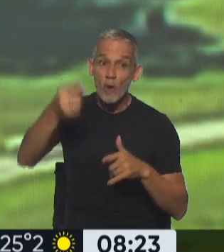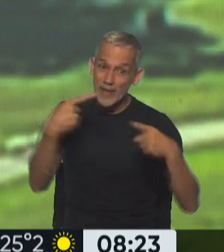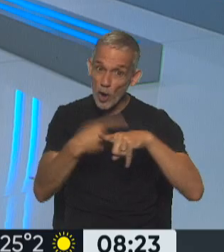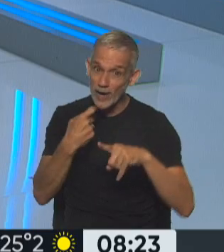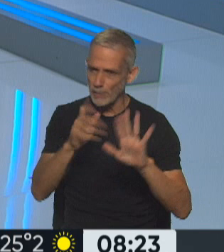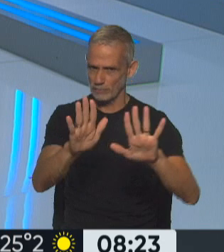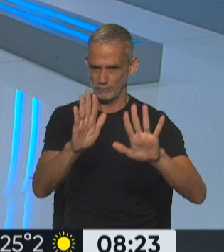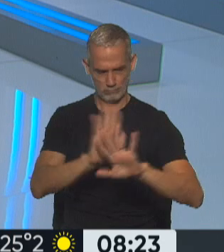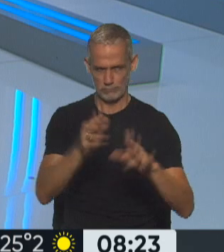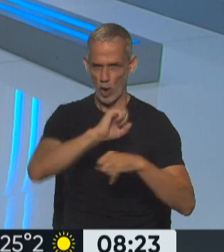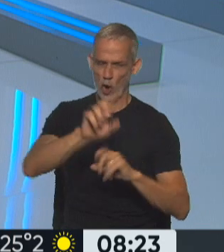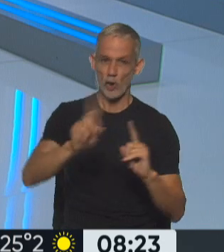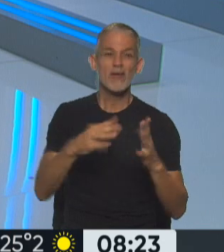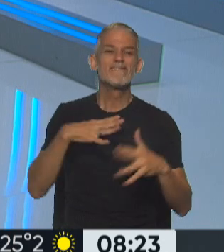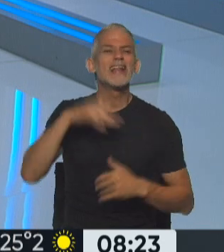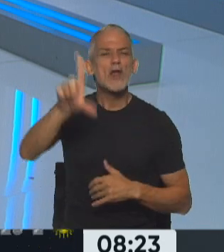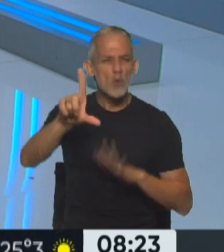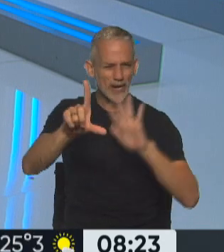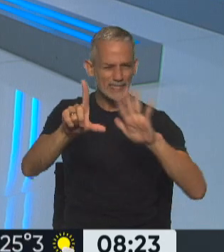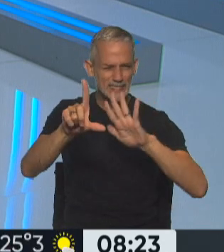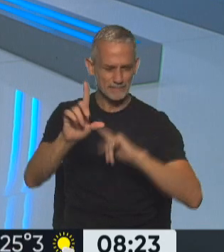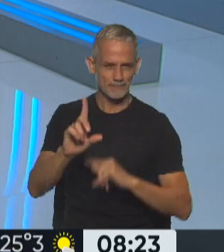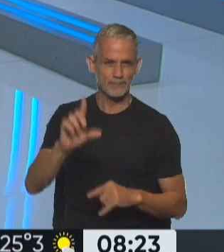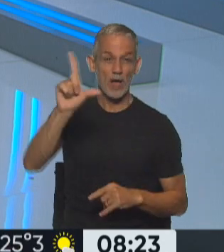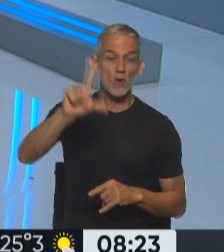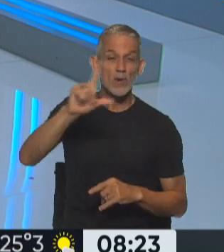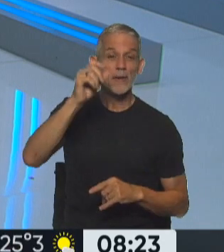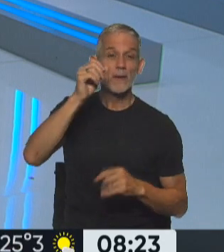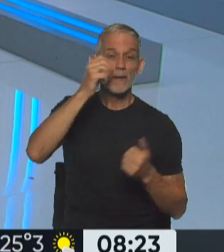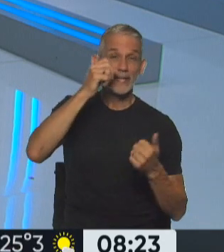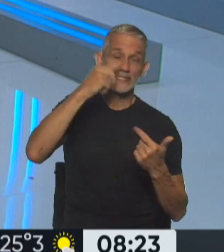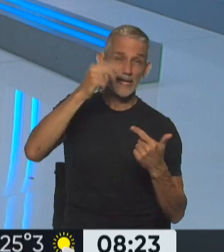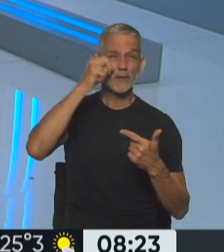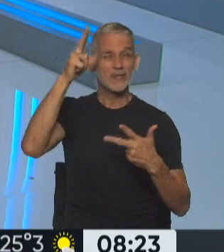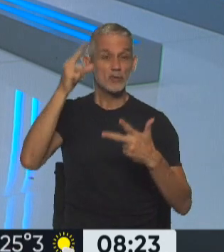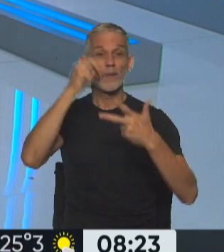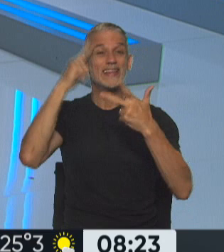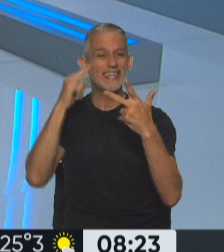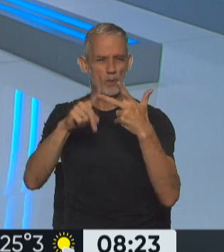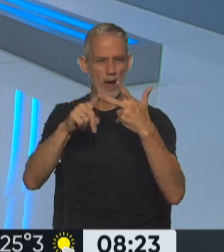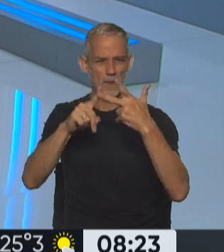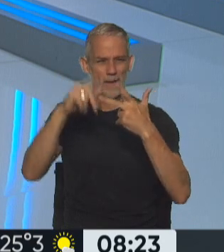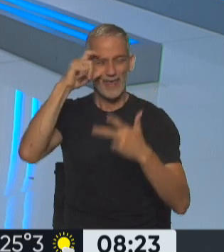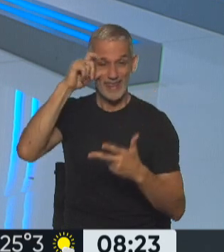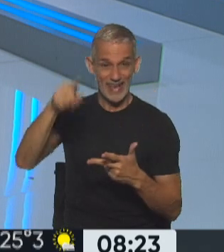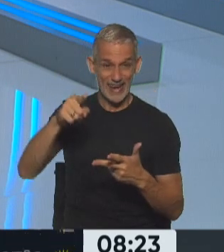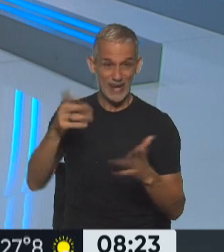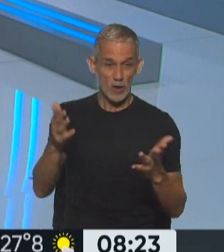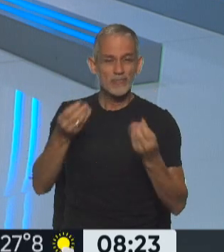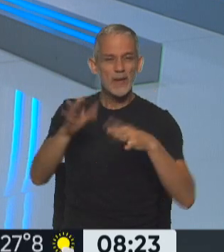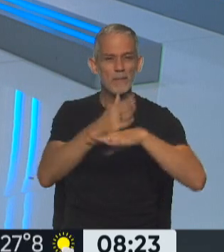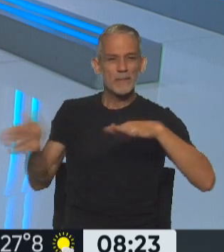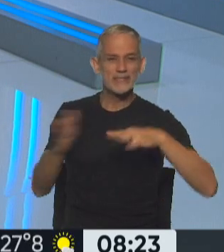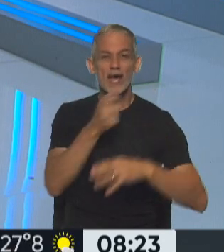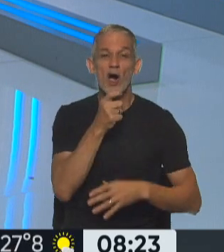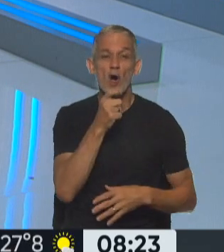no. Nos faltaba el lunes. Nos faltaba el lunes de ese 27, 28, 29 de enero, en el comienzo de la